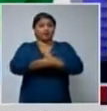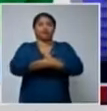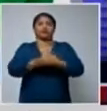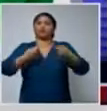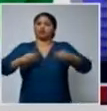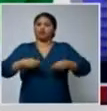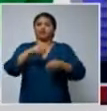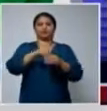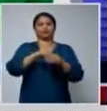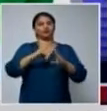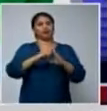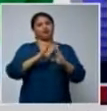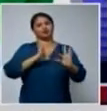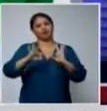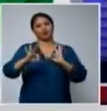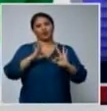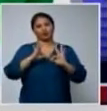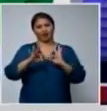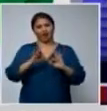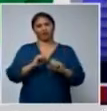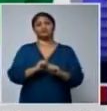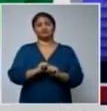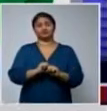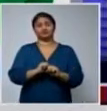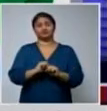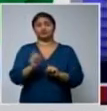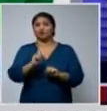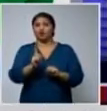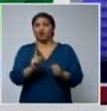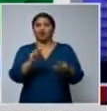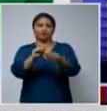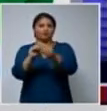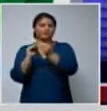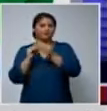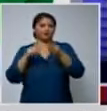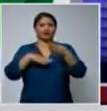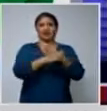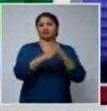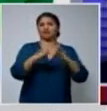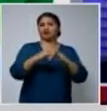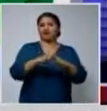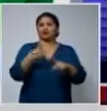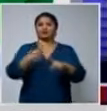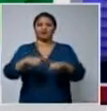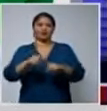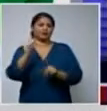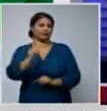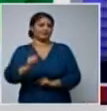ser protegido y no en relación con otras personas. De